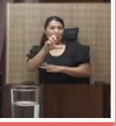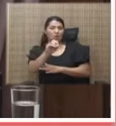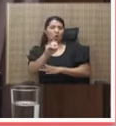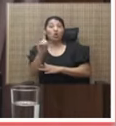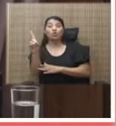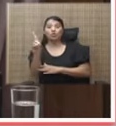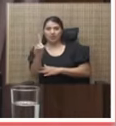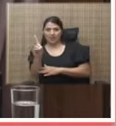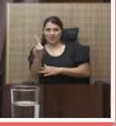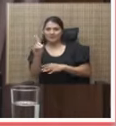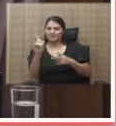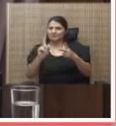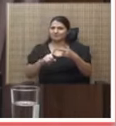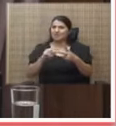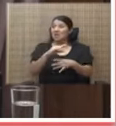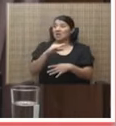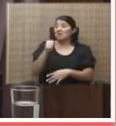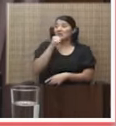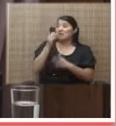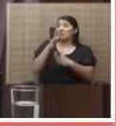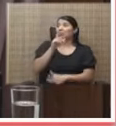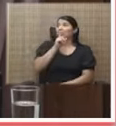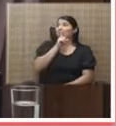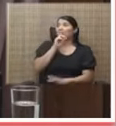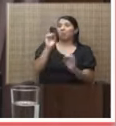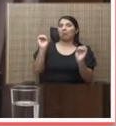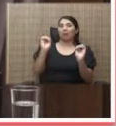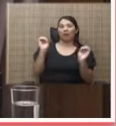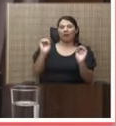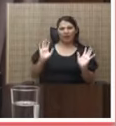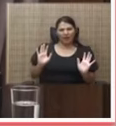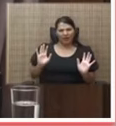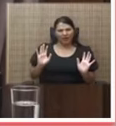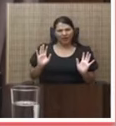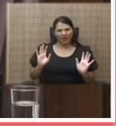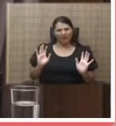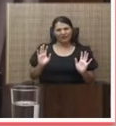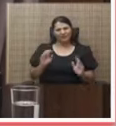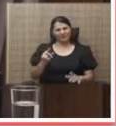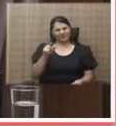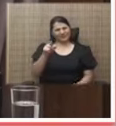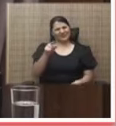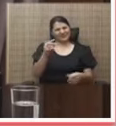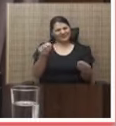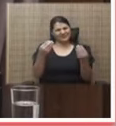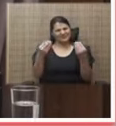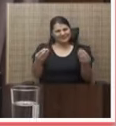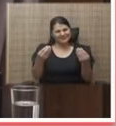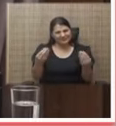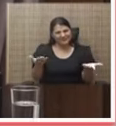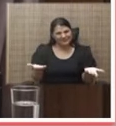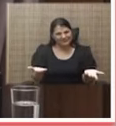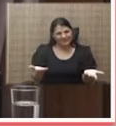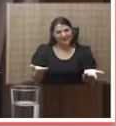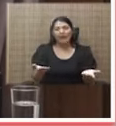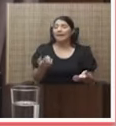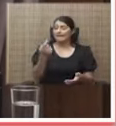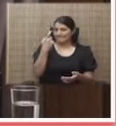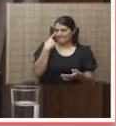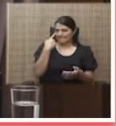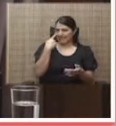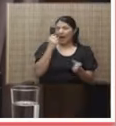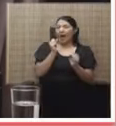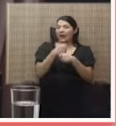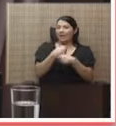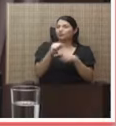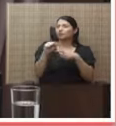prensa amañada lo confirman cínicos eso es lo que son cínicos vamos a hacer un ejercicio